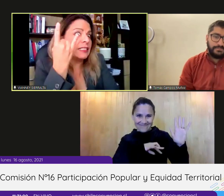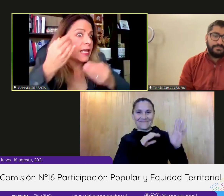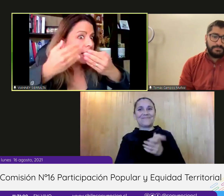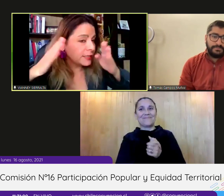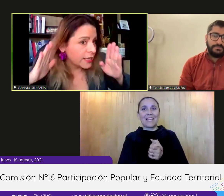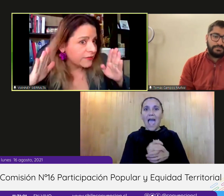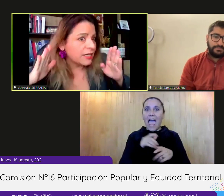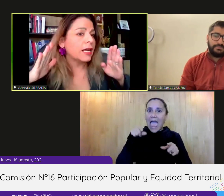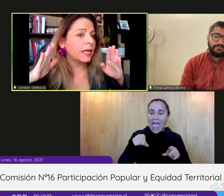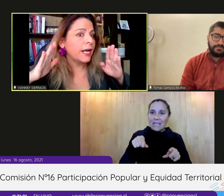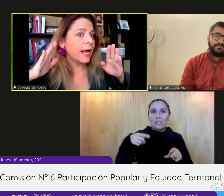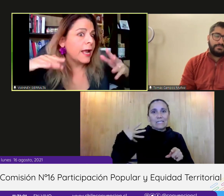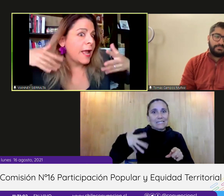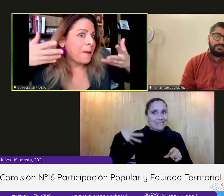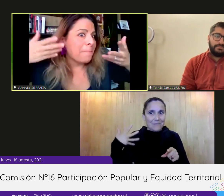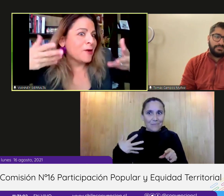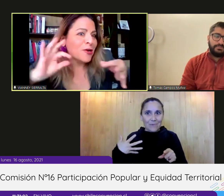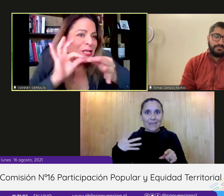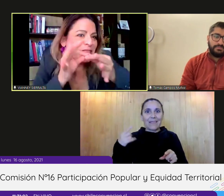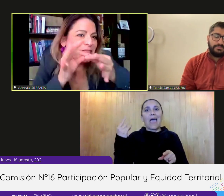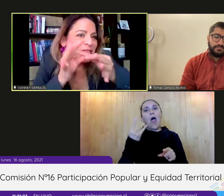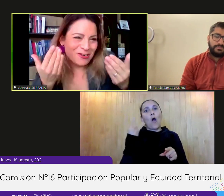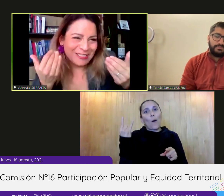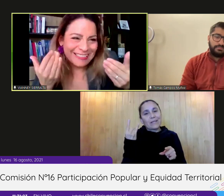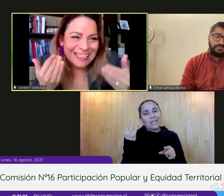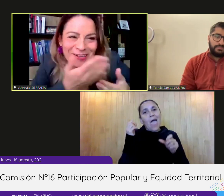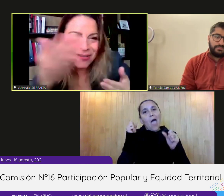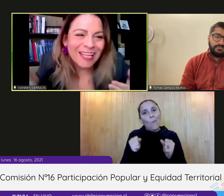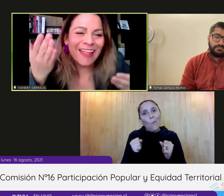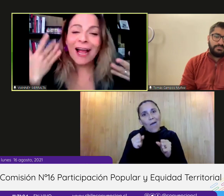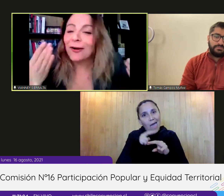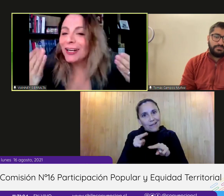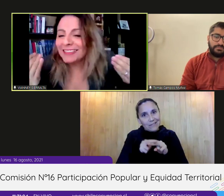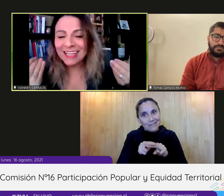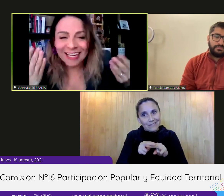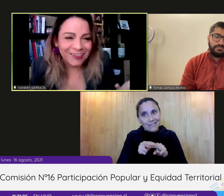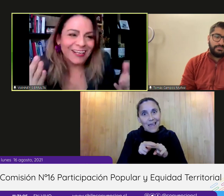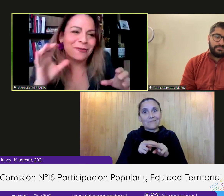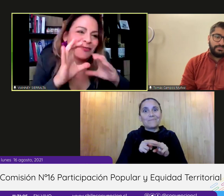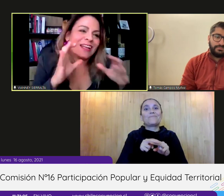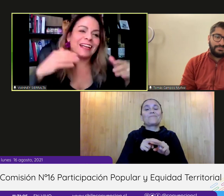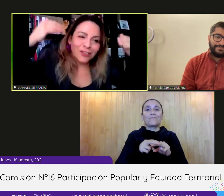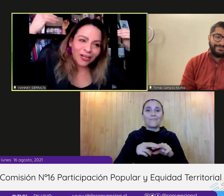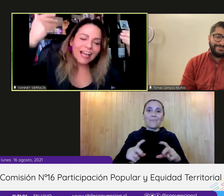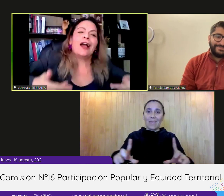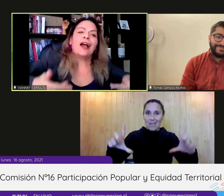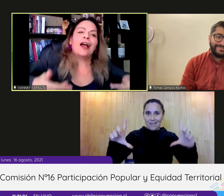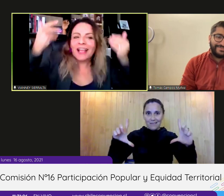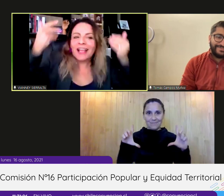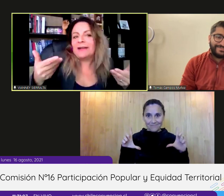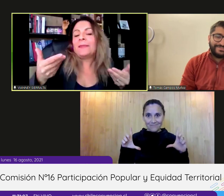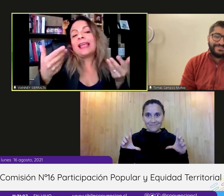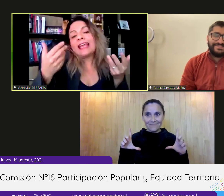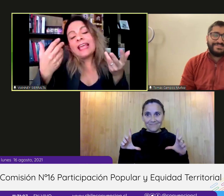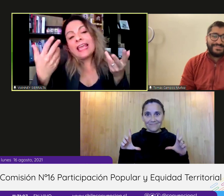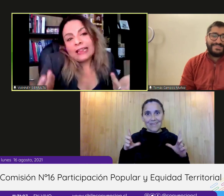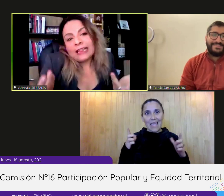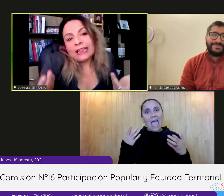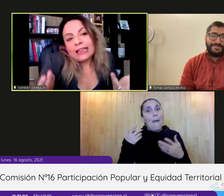las universidades y se abra la carrera, pero los intérpretes lo necesitan ustedes ahora, ¿cierto? La comunicación es ahora